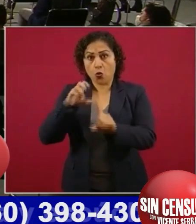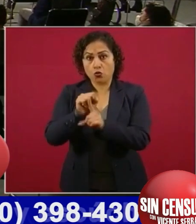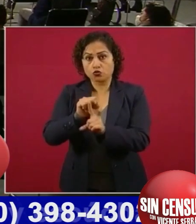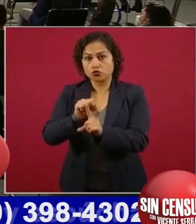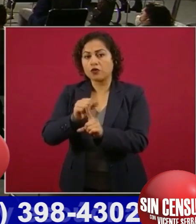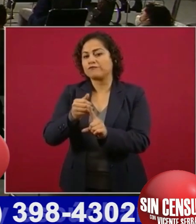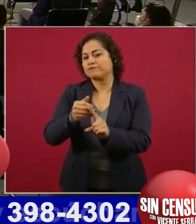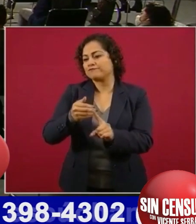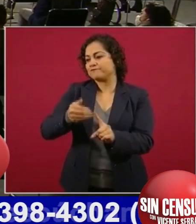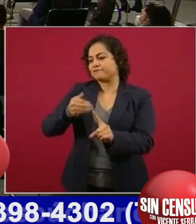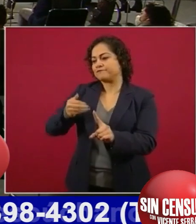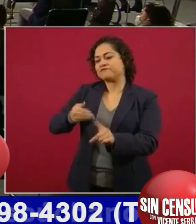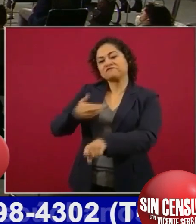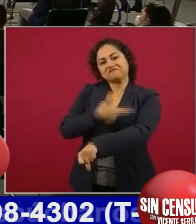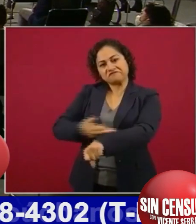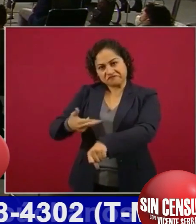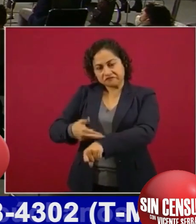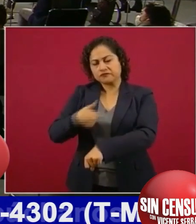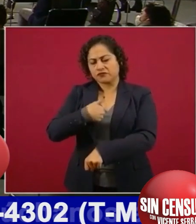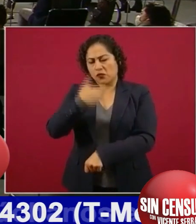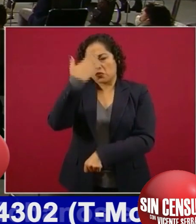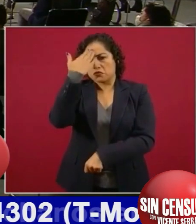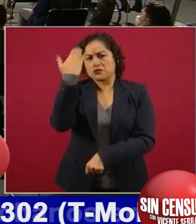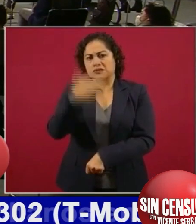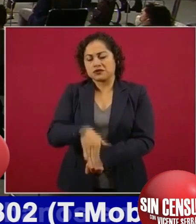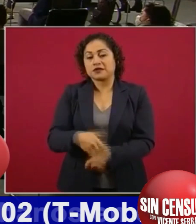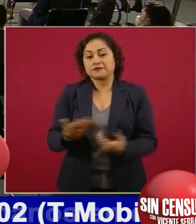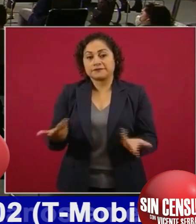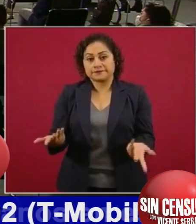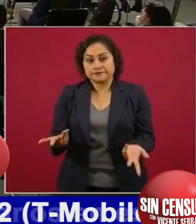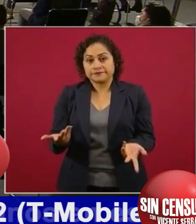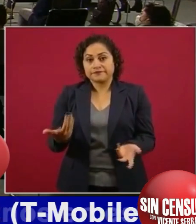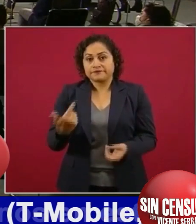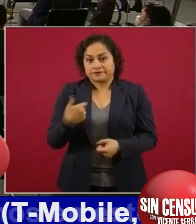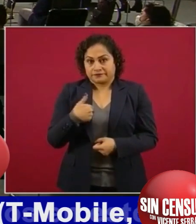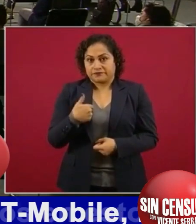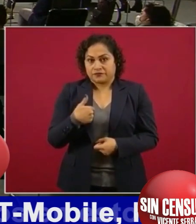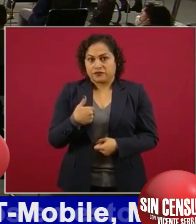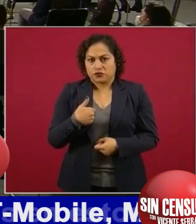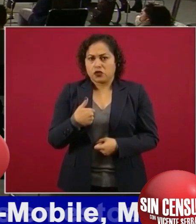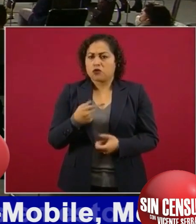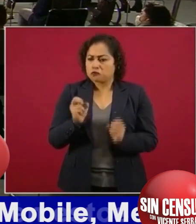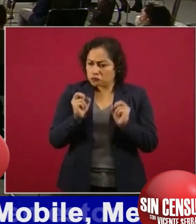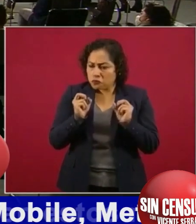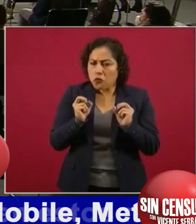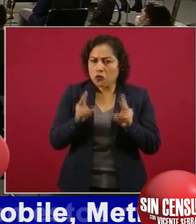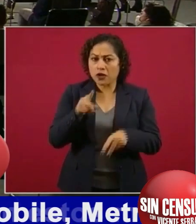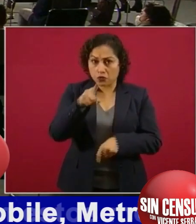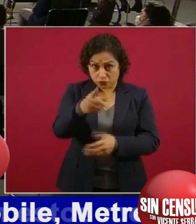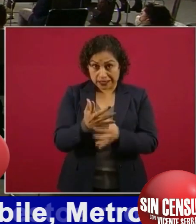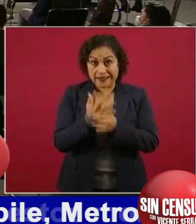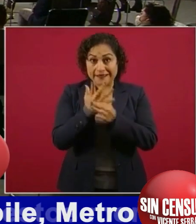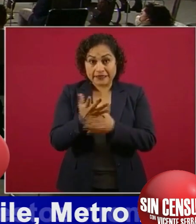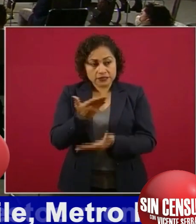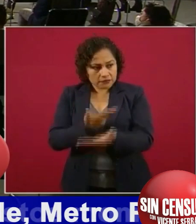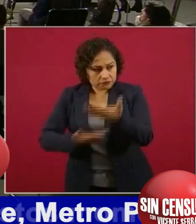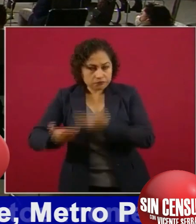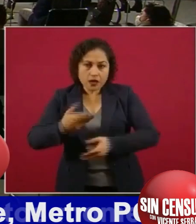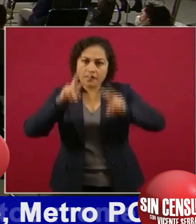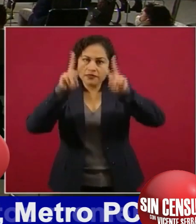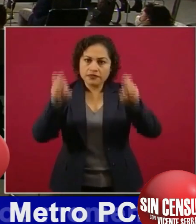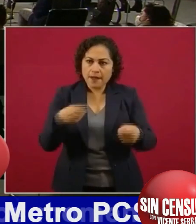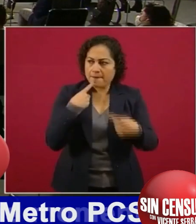Yo creo que, como usted, yo me quedo en este momento, usted dice, se abre el debate, está bien, se abre el debate, el tema,